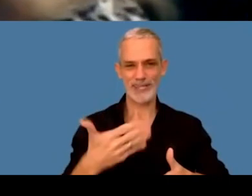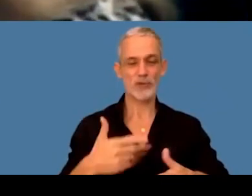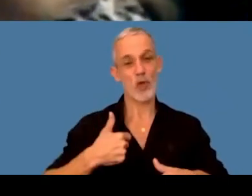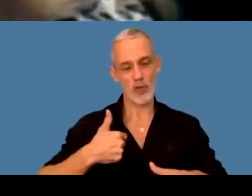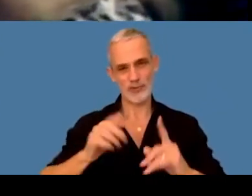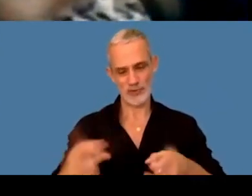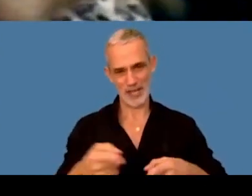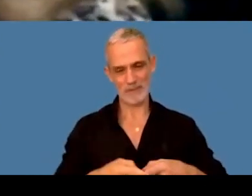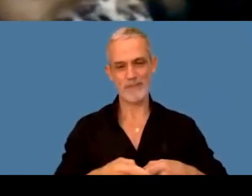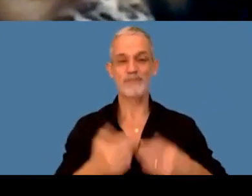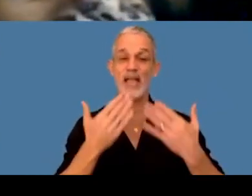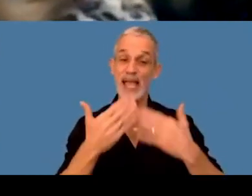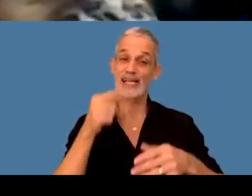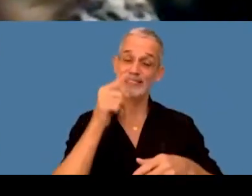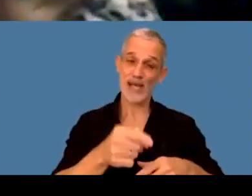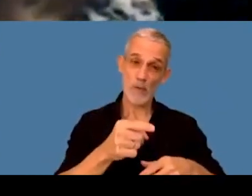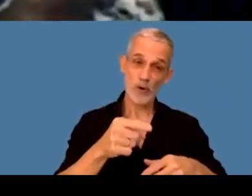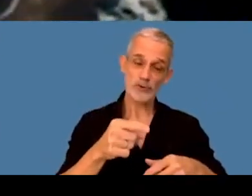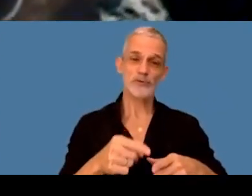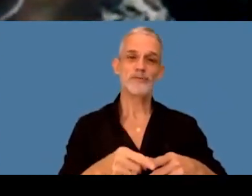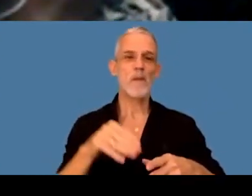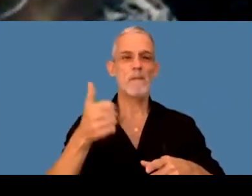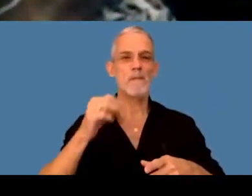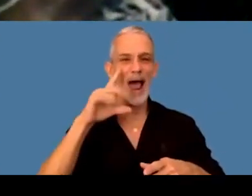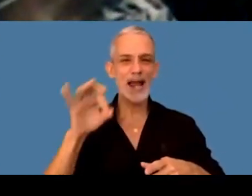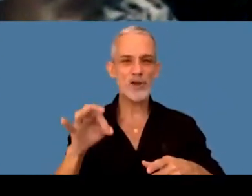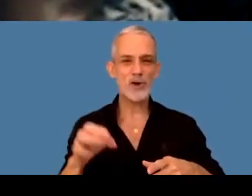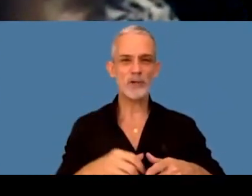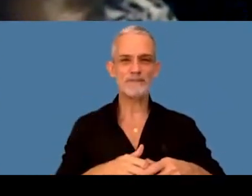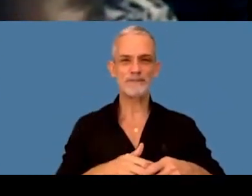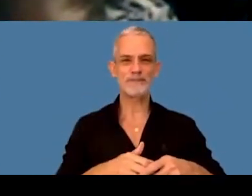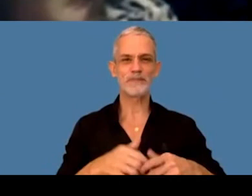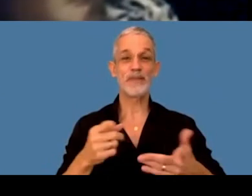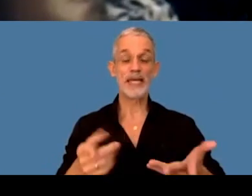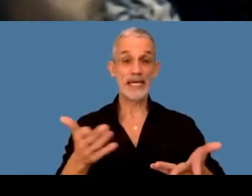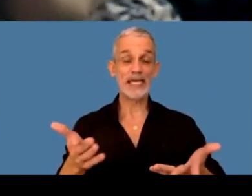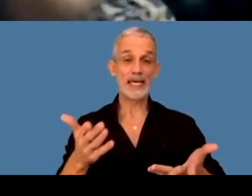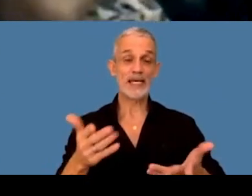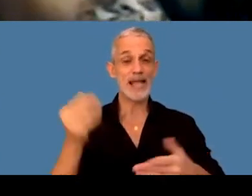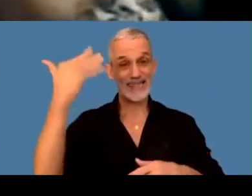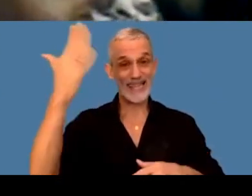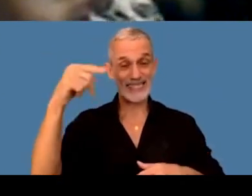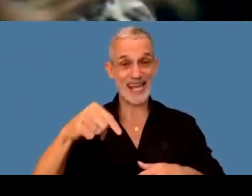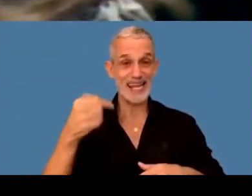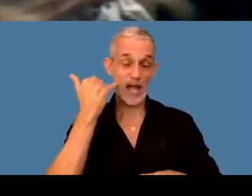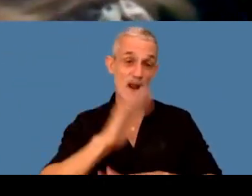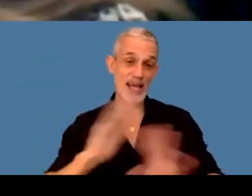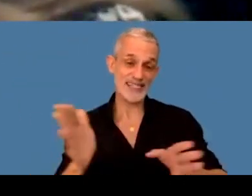y te agradezco muchísimo, Mario, esta charla, y ya ahora te